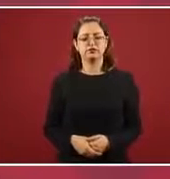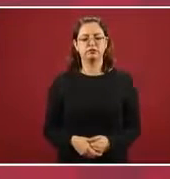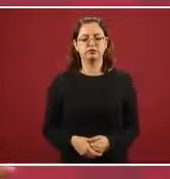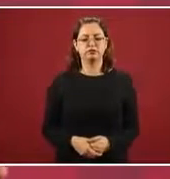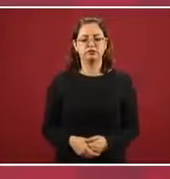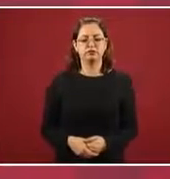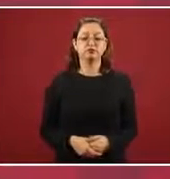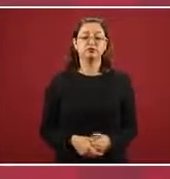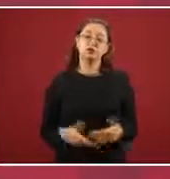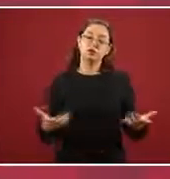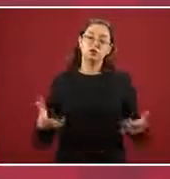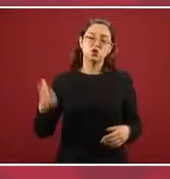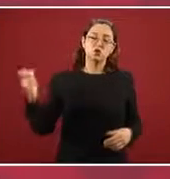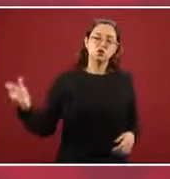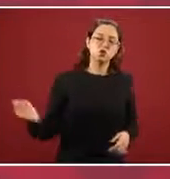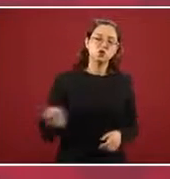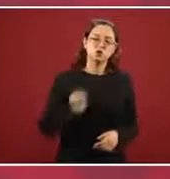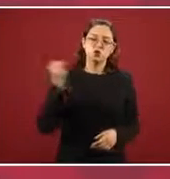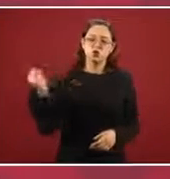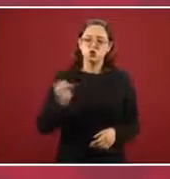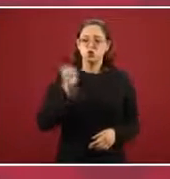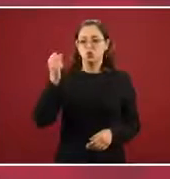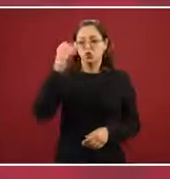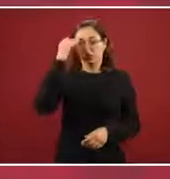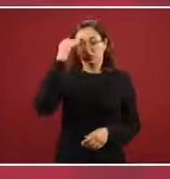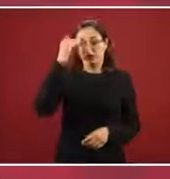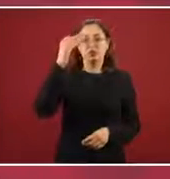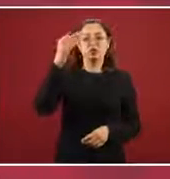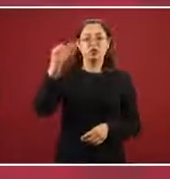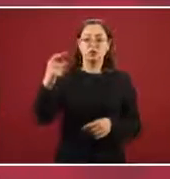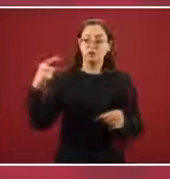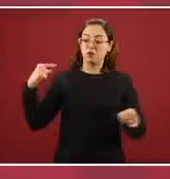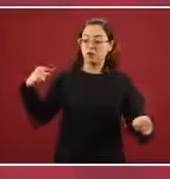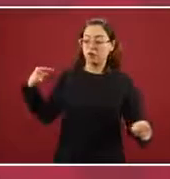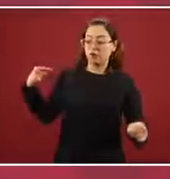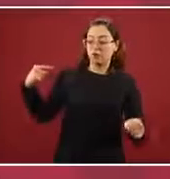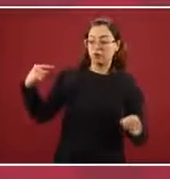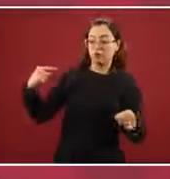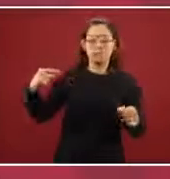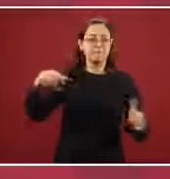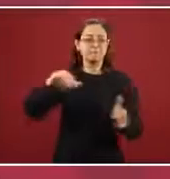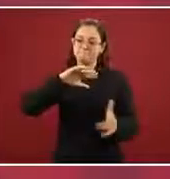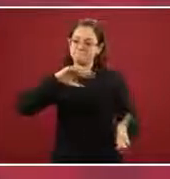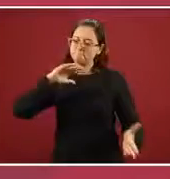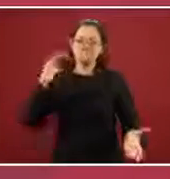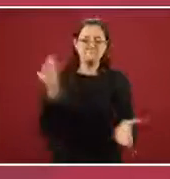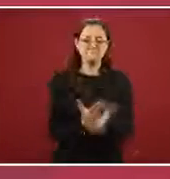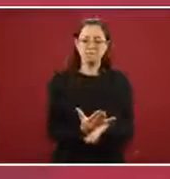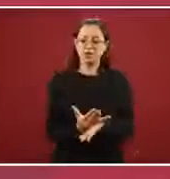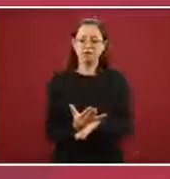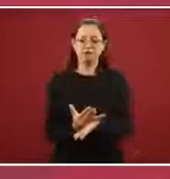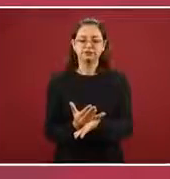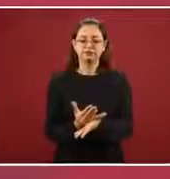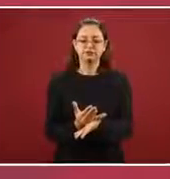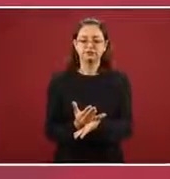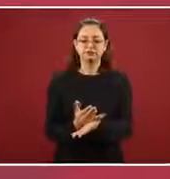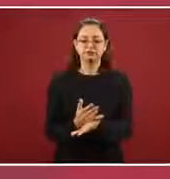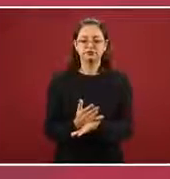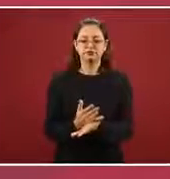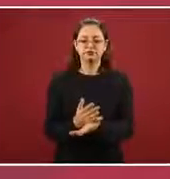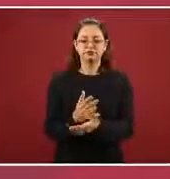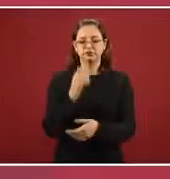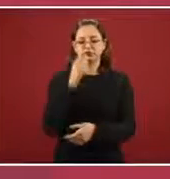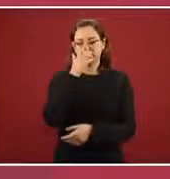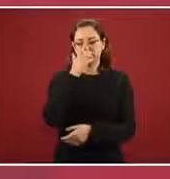no les alcanzó el tiempo, sonó la campana, la alarma,